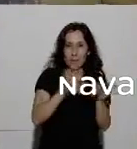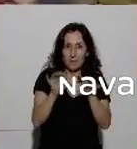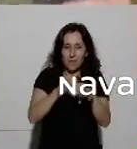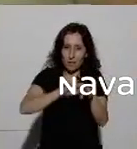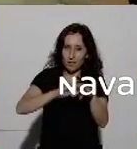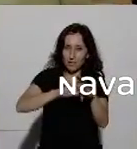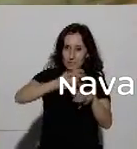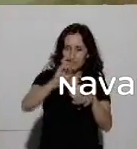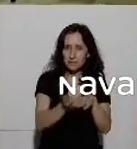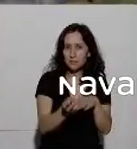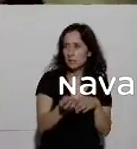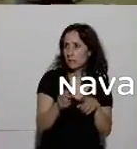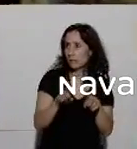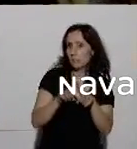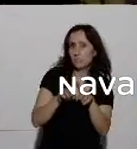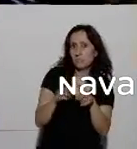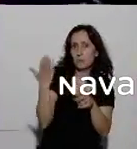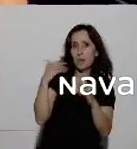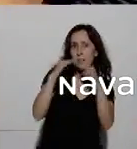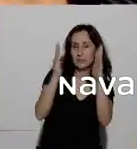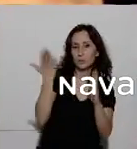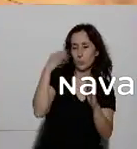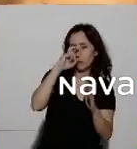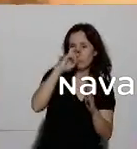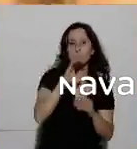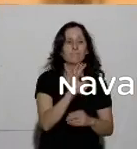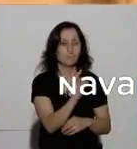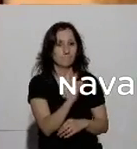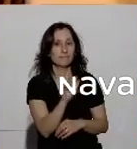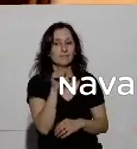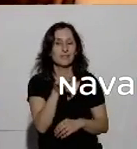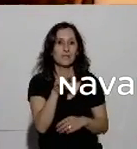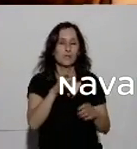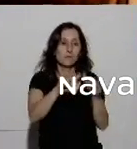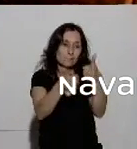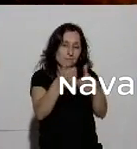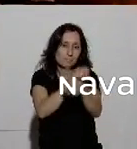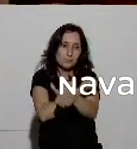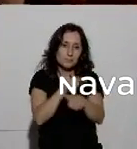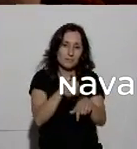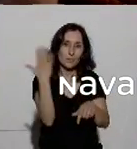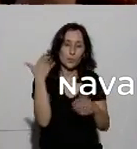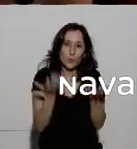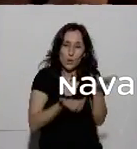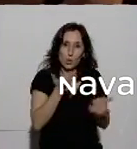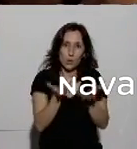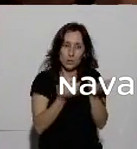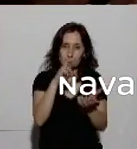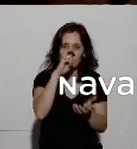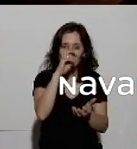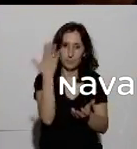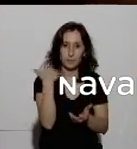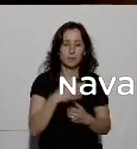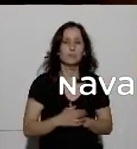también puede ser cualquier caserío antiguo, Ainara. Exactamente, esta es la recreación de lo que serían esas antiguas cocinas.